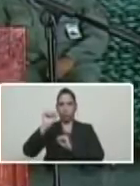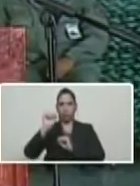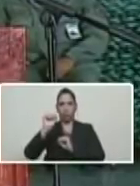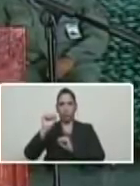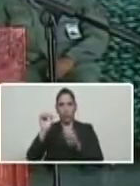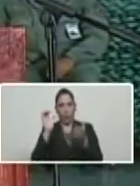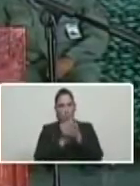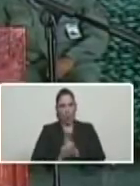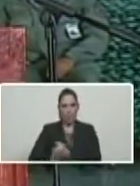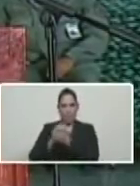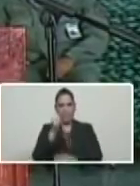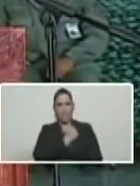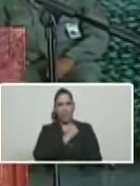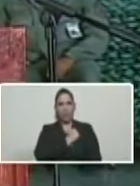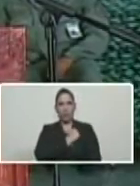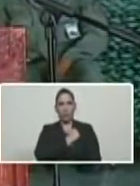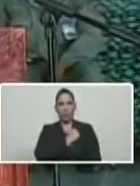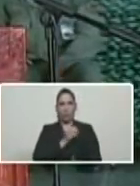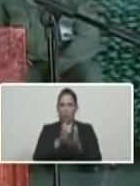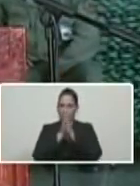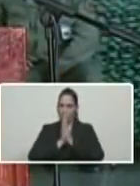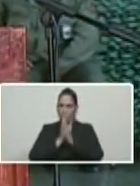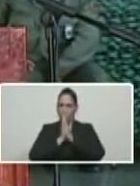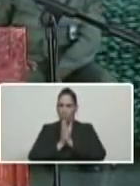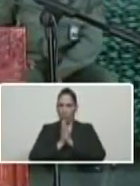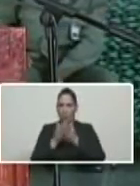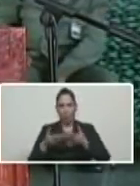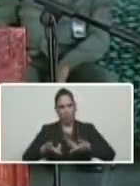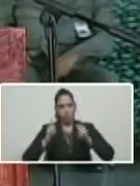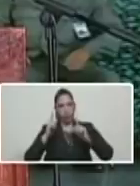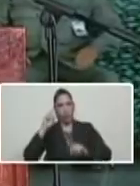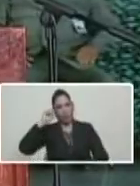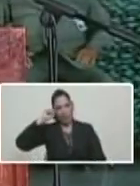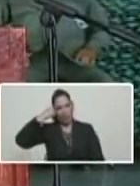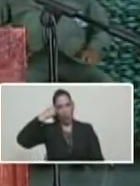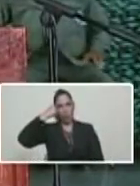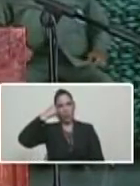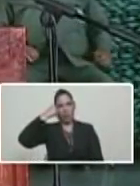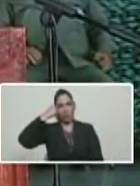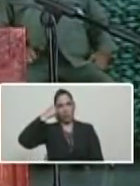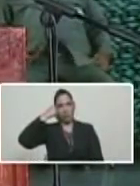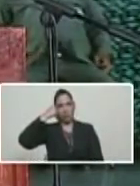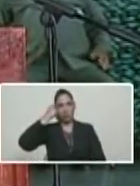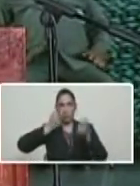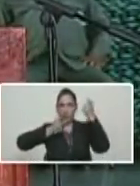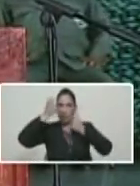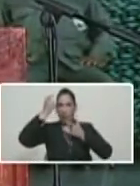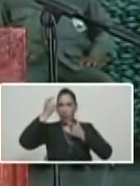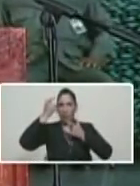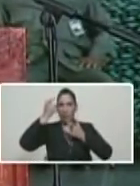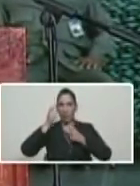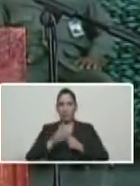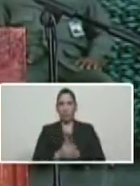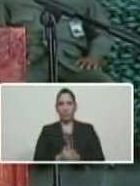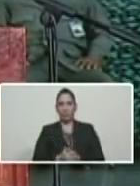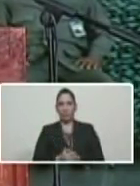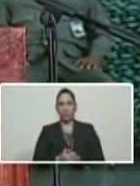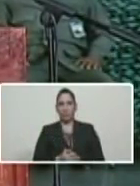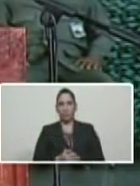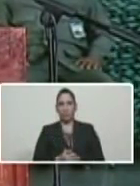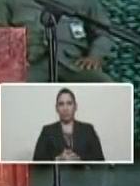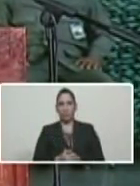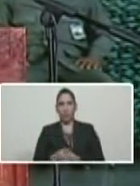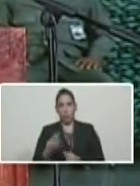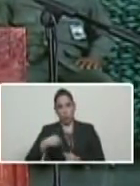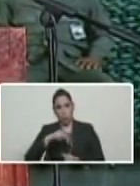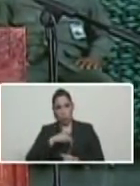Compatriota, por favor permítame recordar, mi comandante, por casualidad estamos en